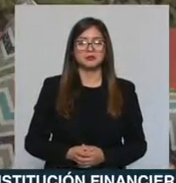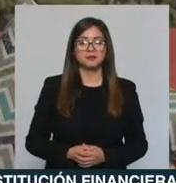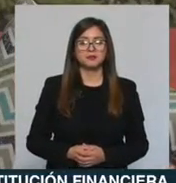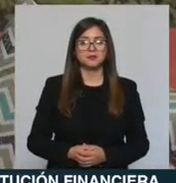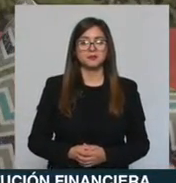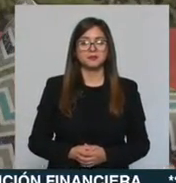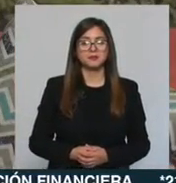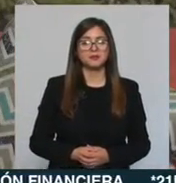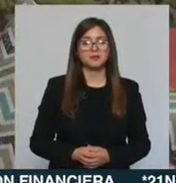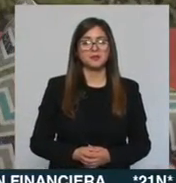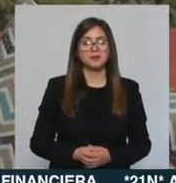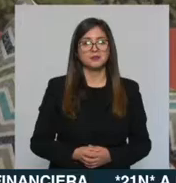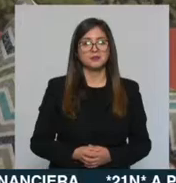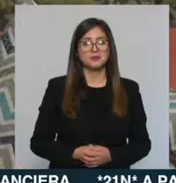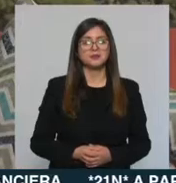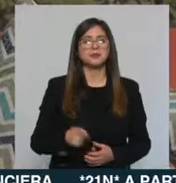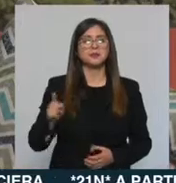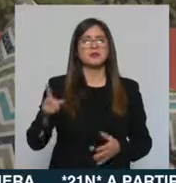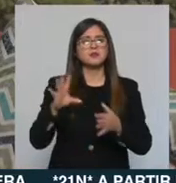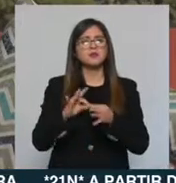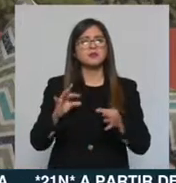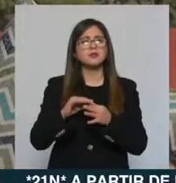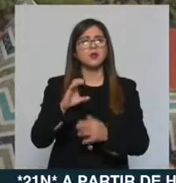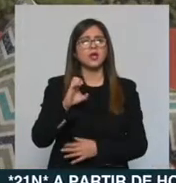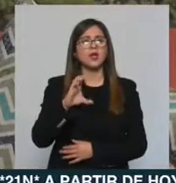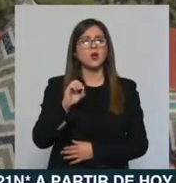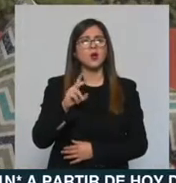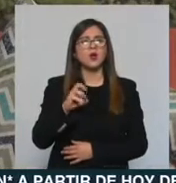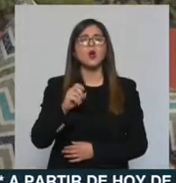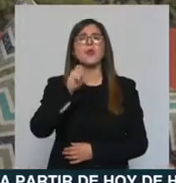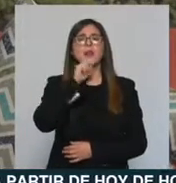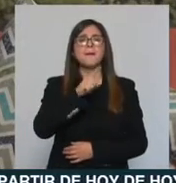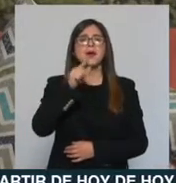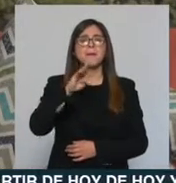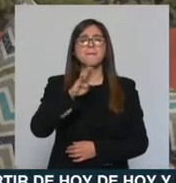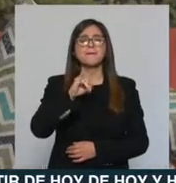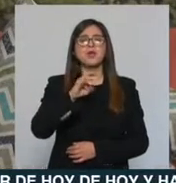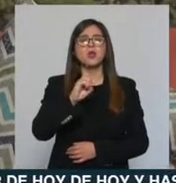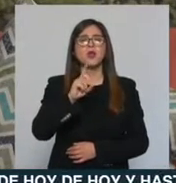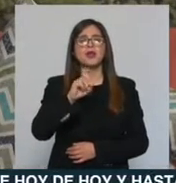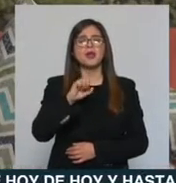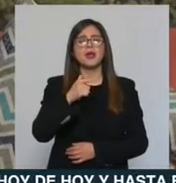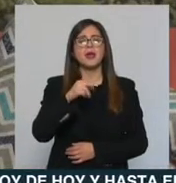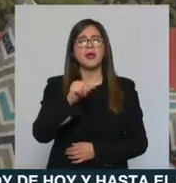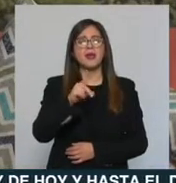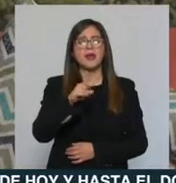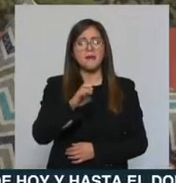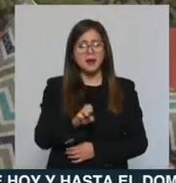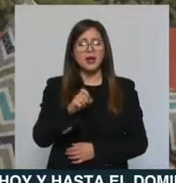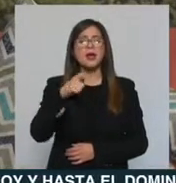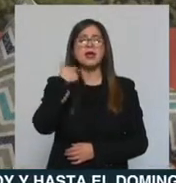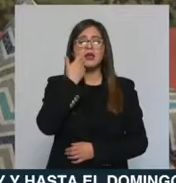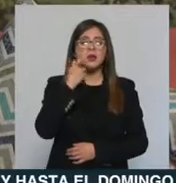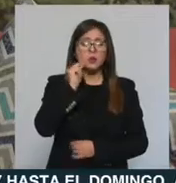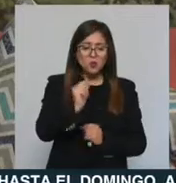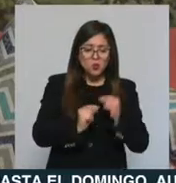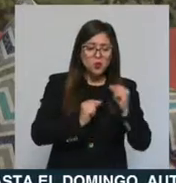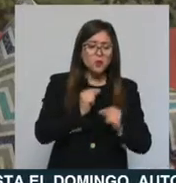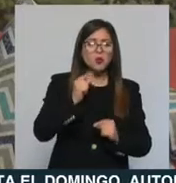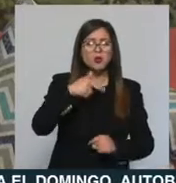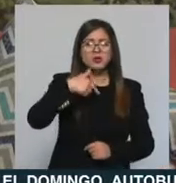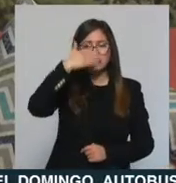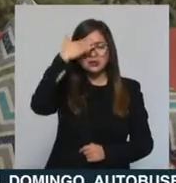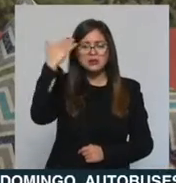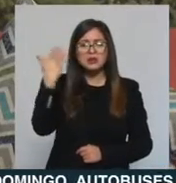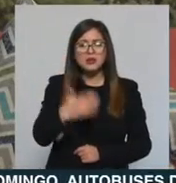ejemplo, ecológicos, biodegradables, de repente orgánicos, pues nos asusta un poco la idea de acercarnos, de conocerlos más,